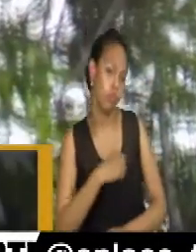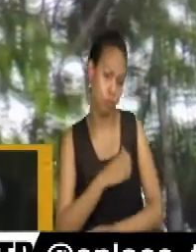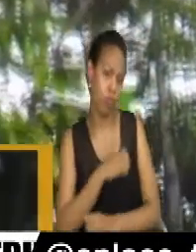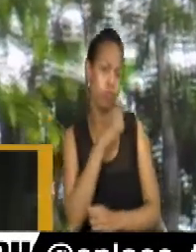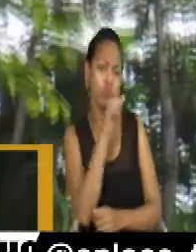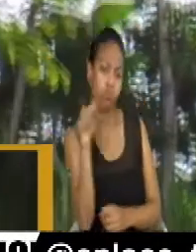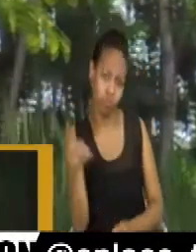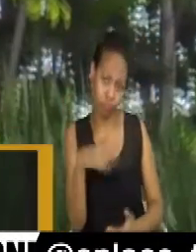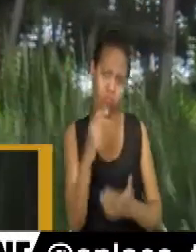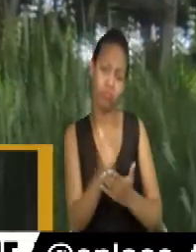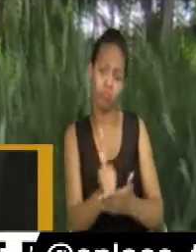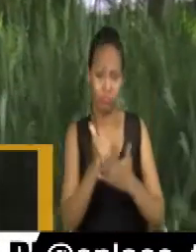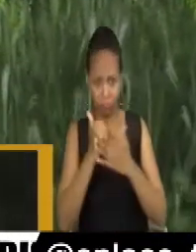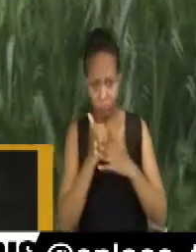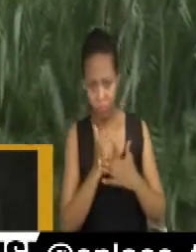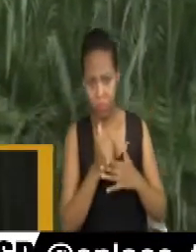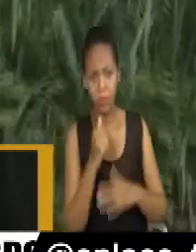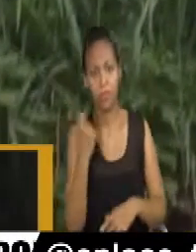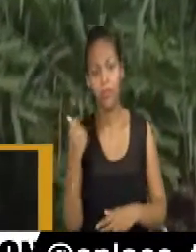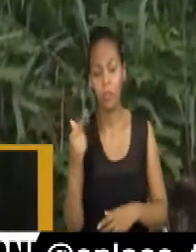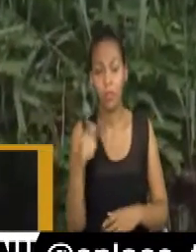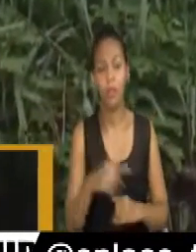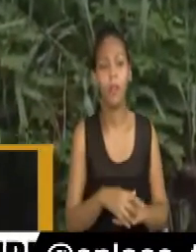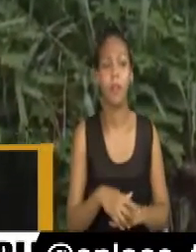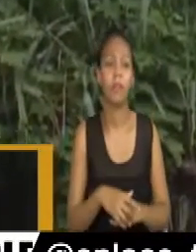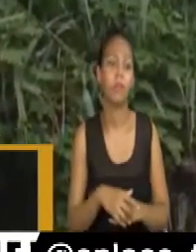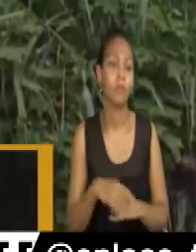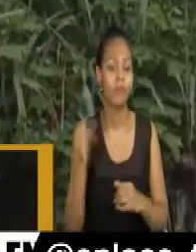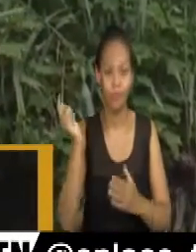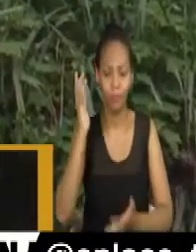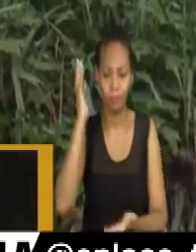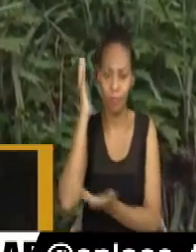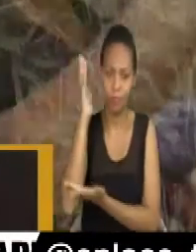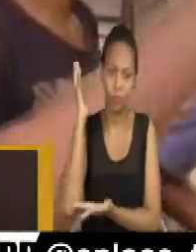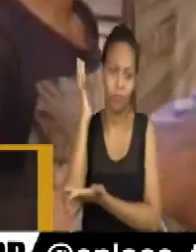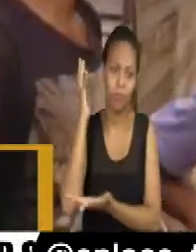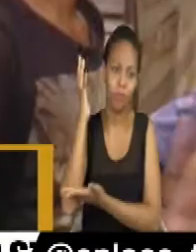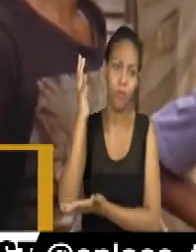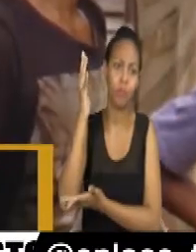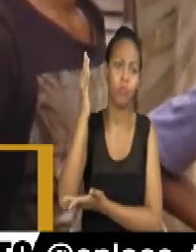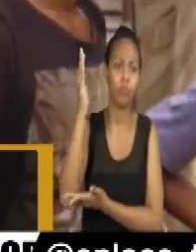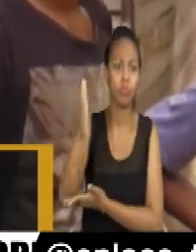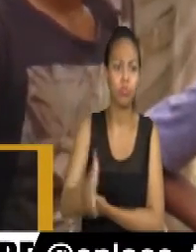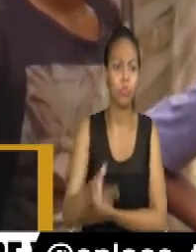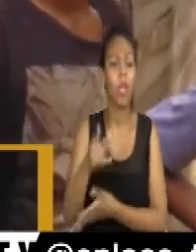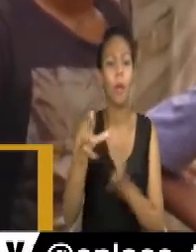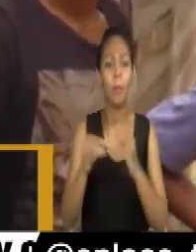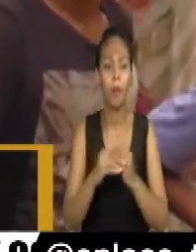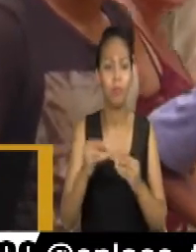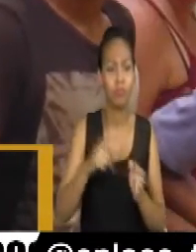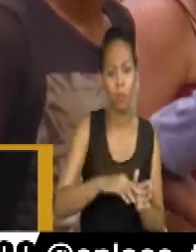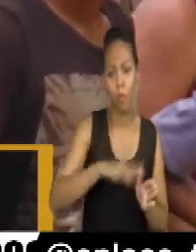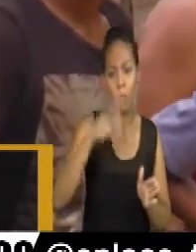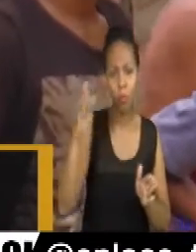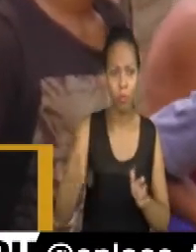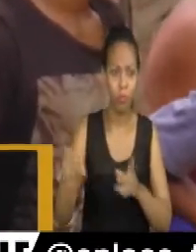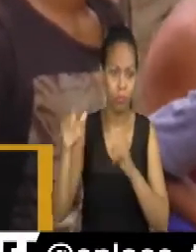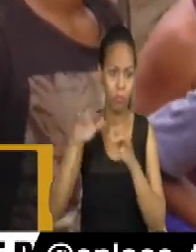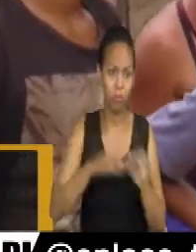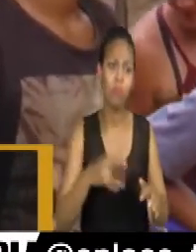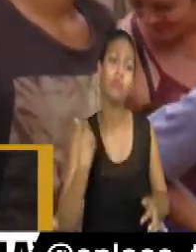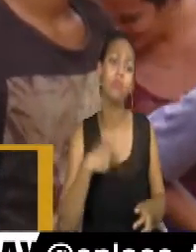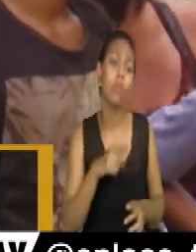por favor a que se haga el corte del árbol y sobre el derrumbe, que no se olvide nosotros, de la